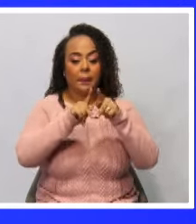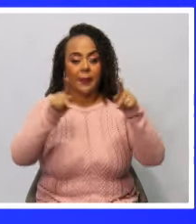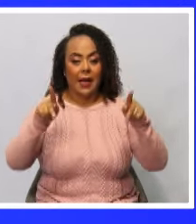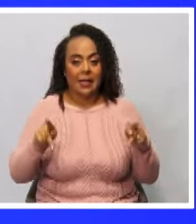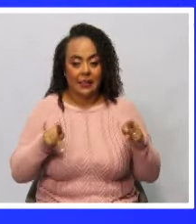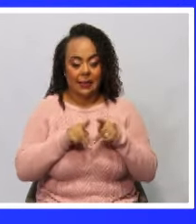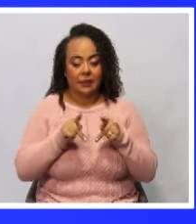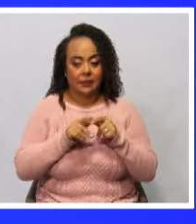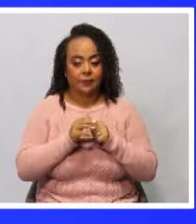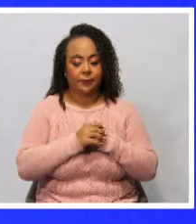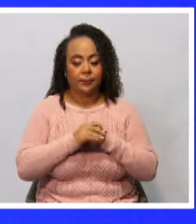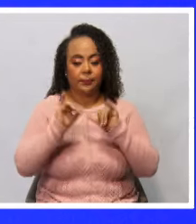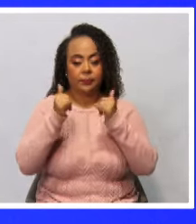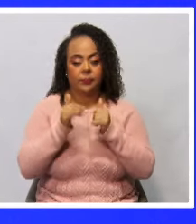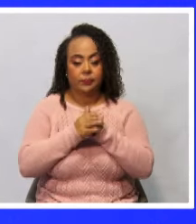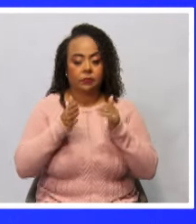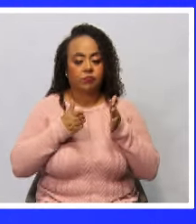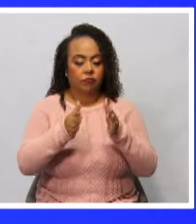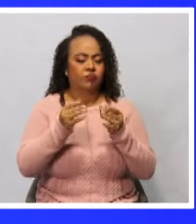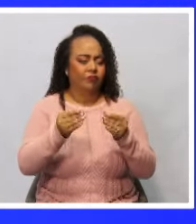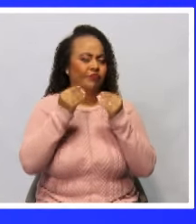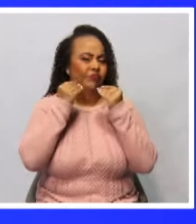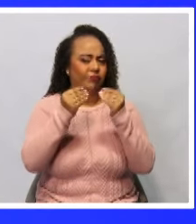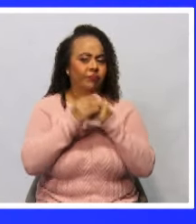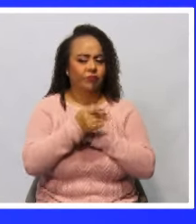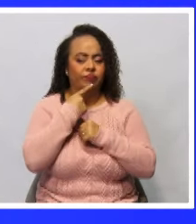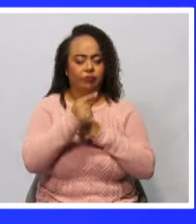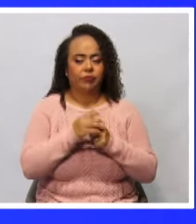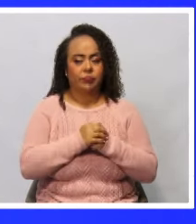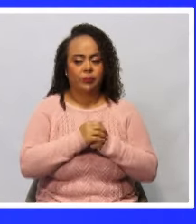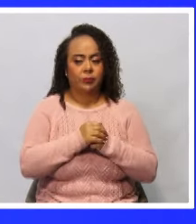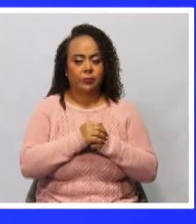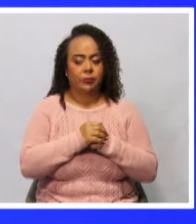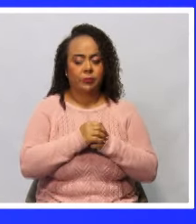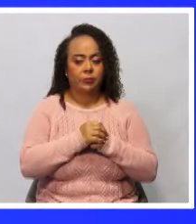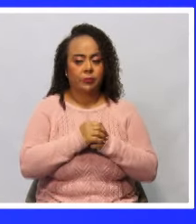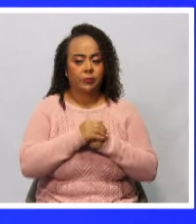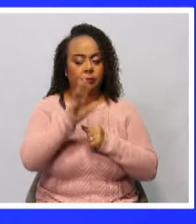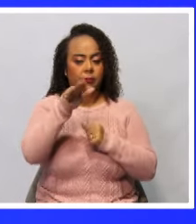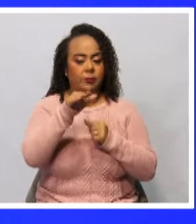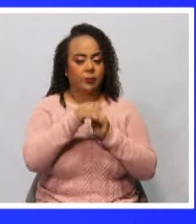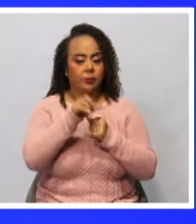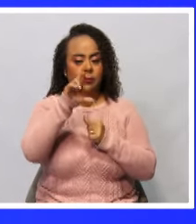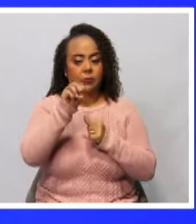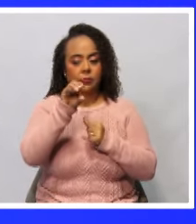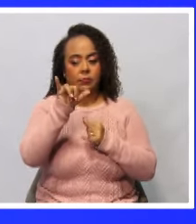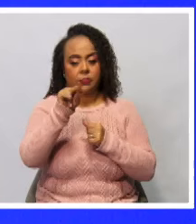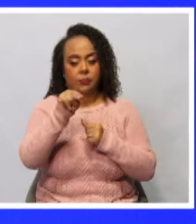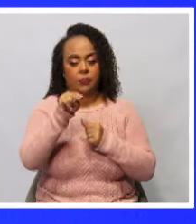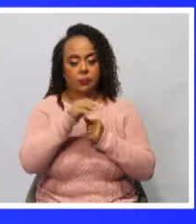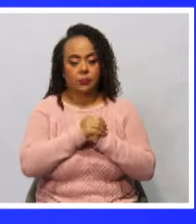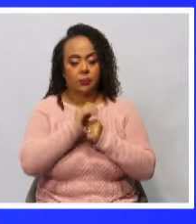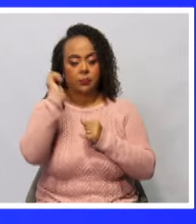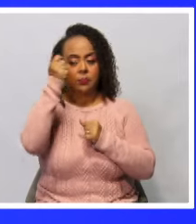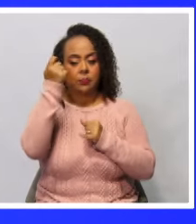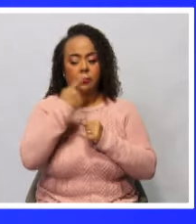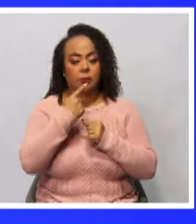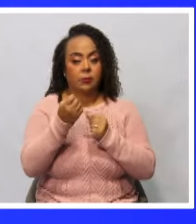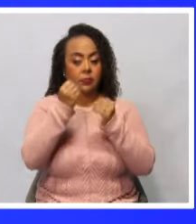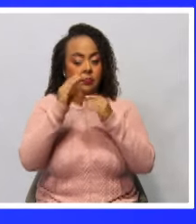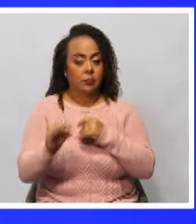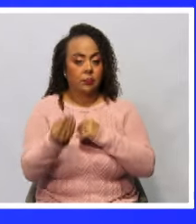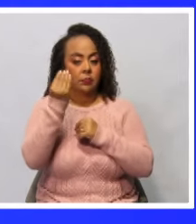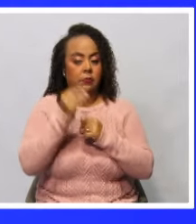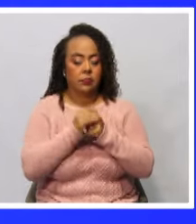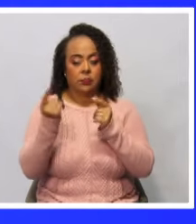el típico jugador de calle, hay muchos jugadores de ese estilo en Guanacaste, chicos que desde muy jóvenes